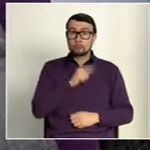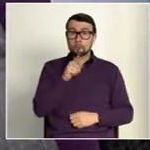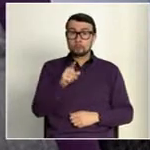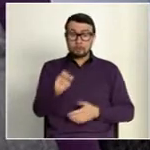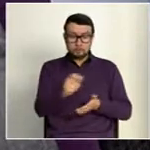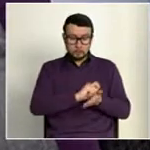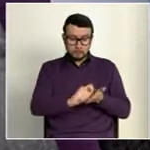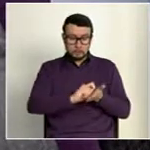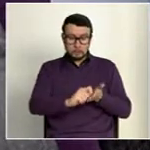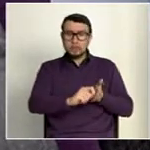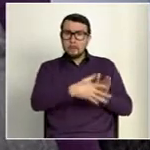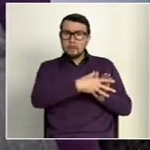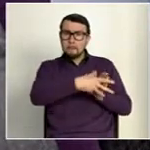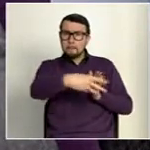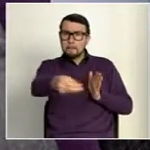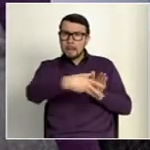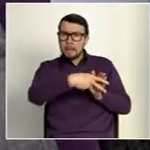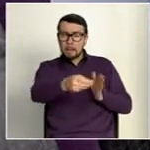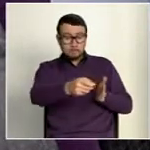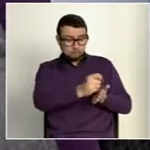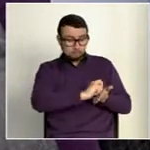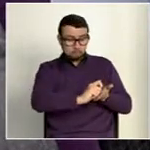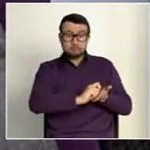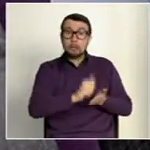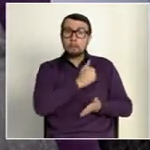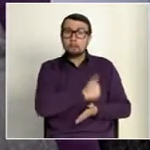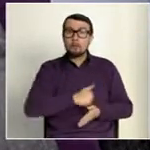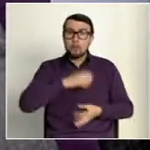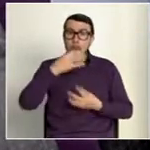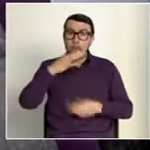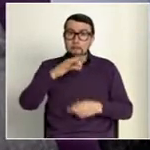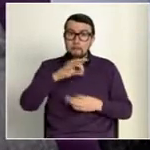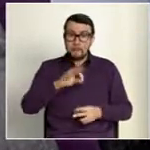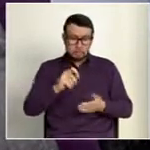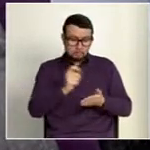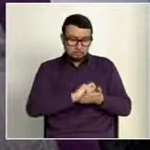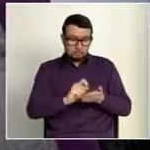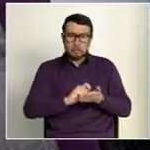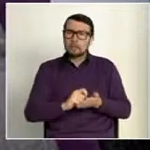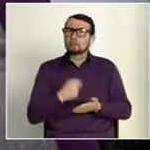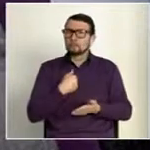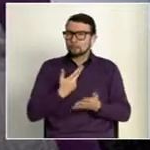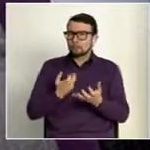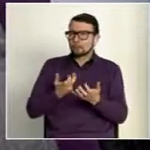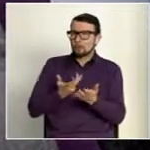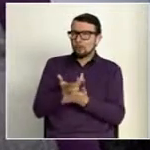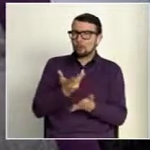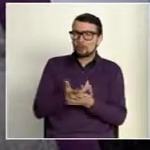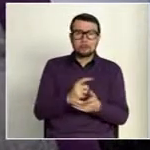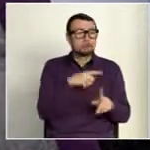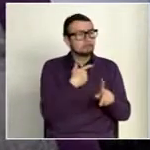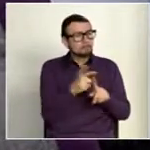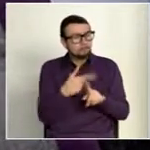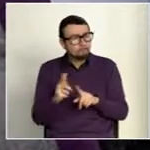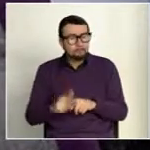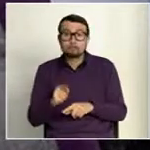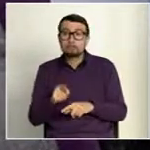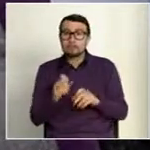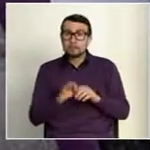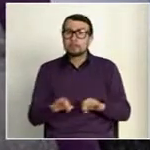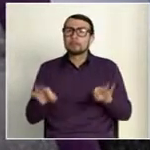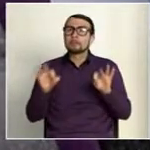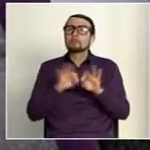lápiz, porque quiero hoy compartir un tema con diferentes tips, con diferentes fórmulas,